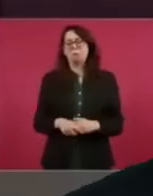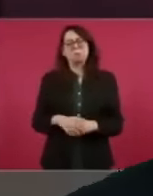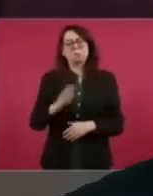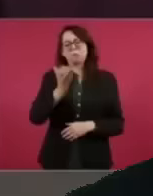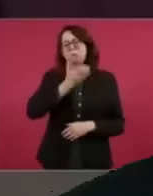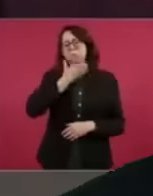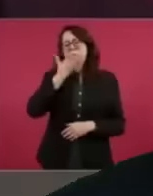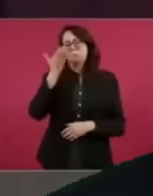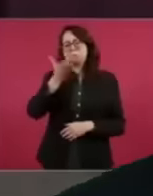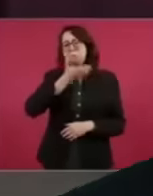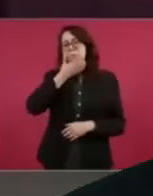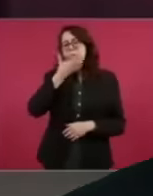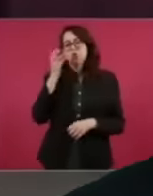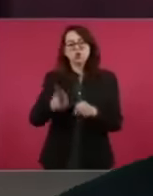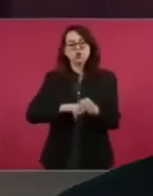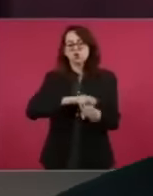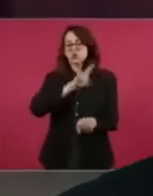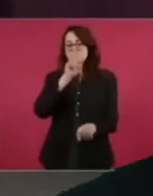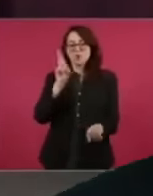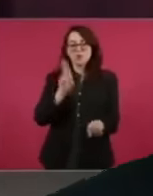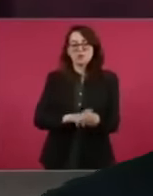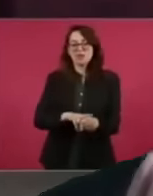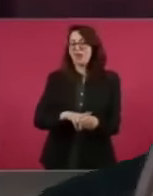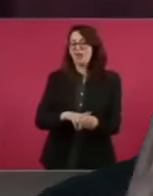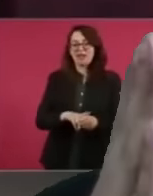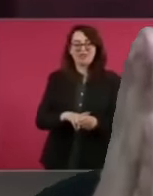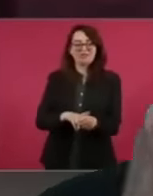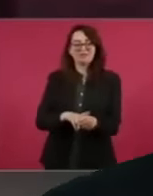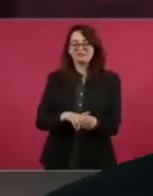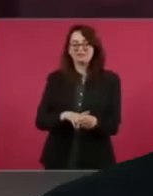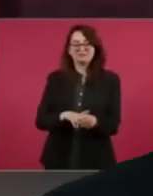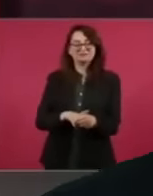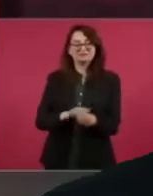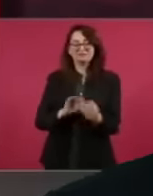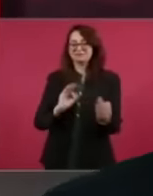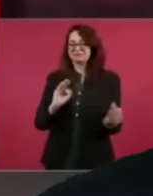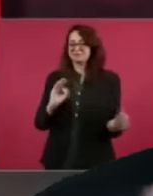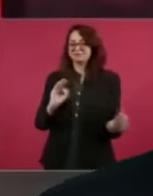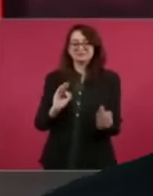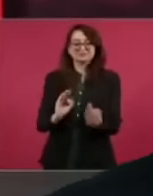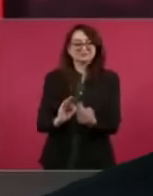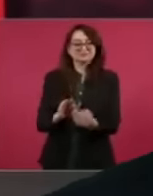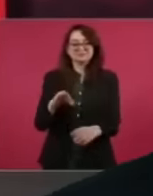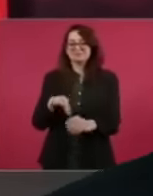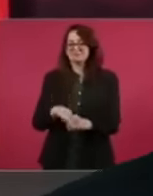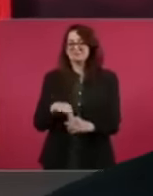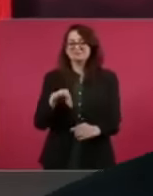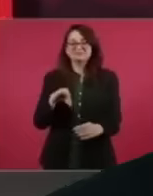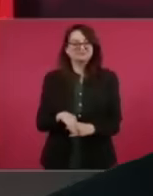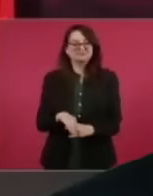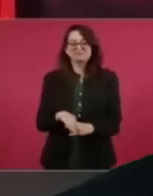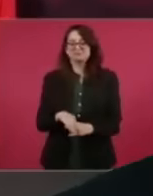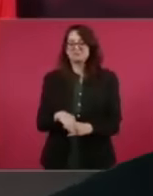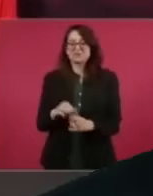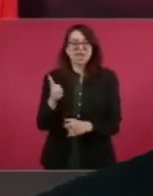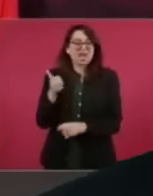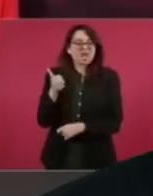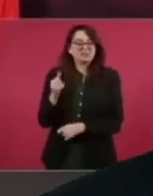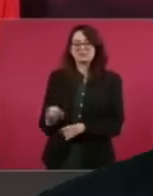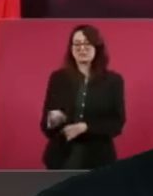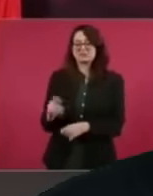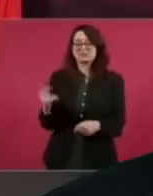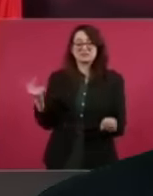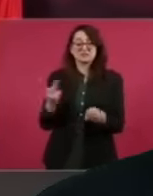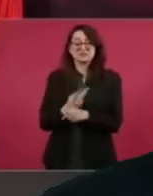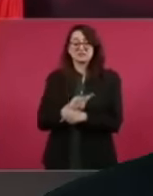robar a manos llenas y gastar millones de nuestro dinero en promocionarte y en tu campaña descarada para ganar las elecciones a como de lugar al grado